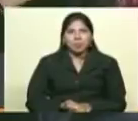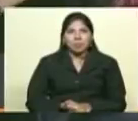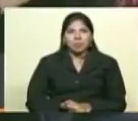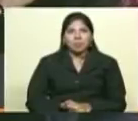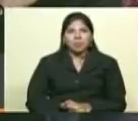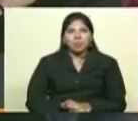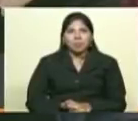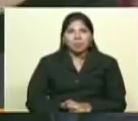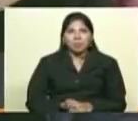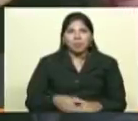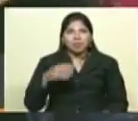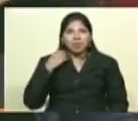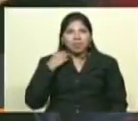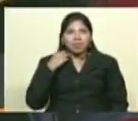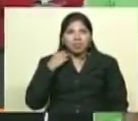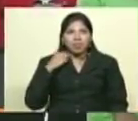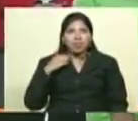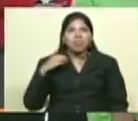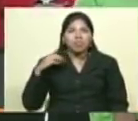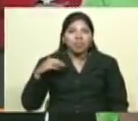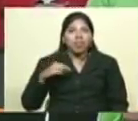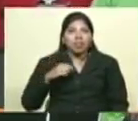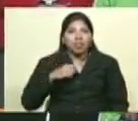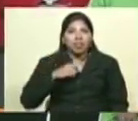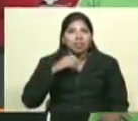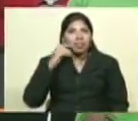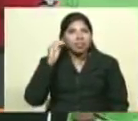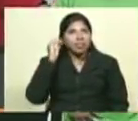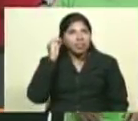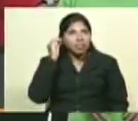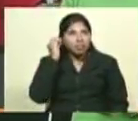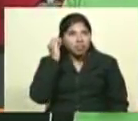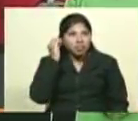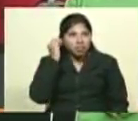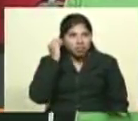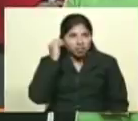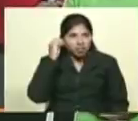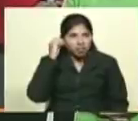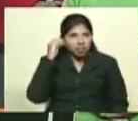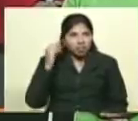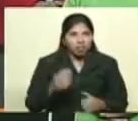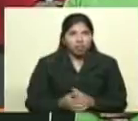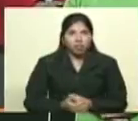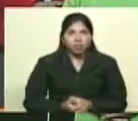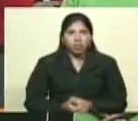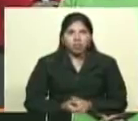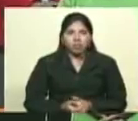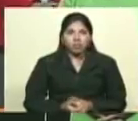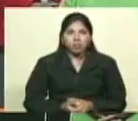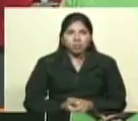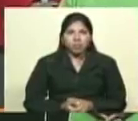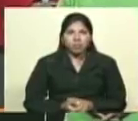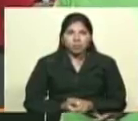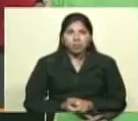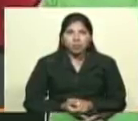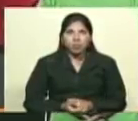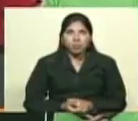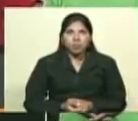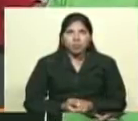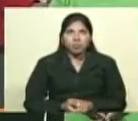rabo entre las piernas y reunió a los adecos y les dijo, compadre, miren cómo les